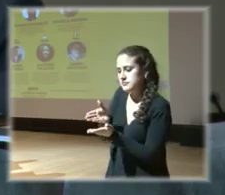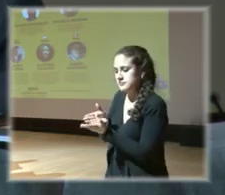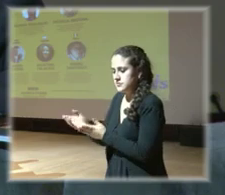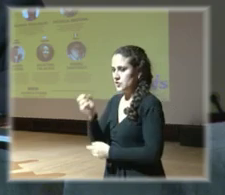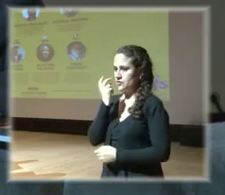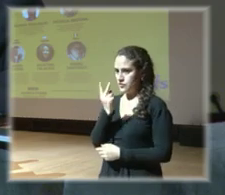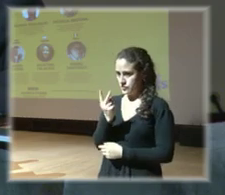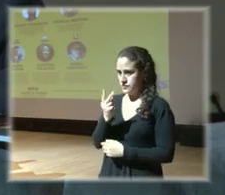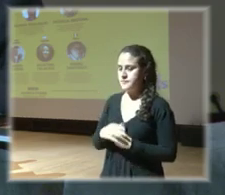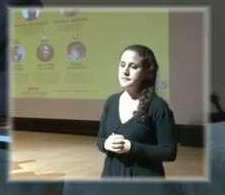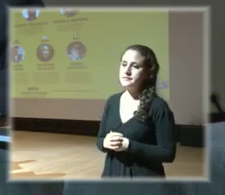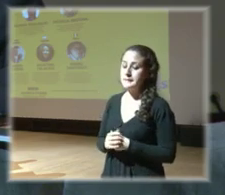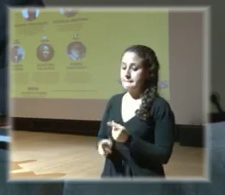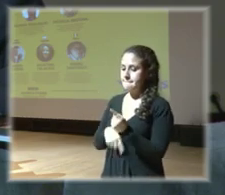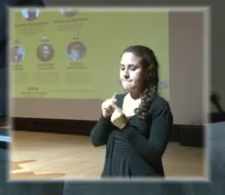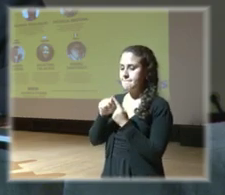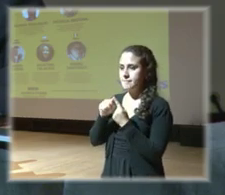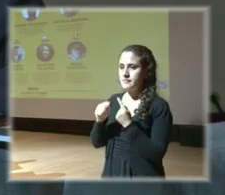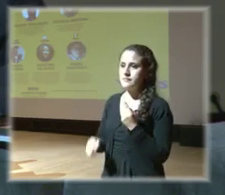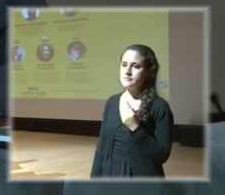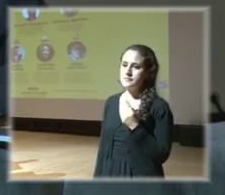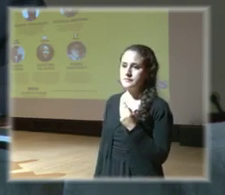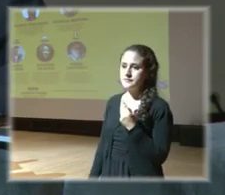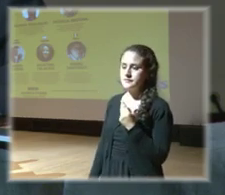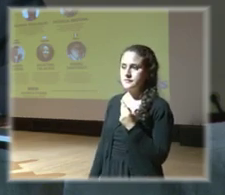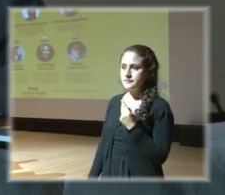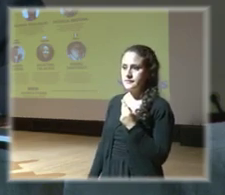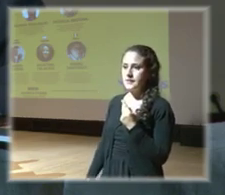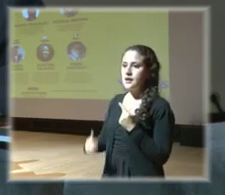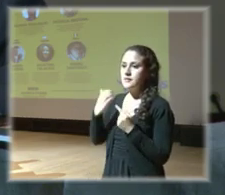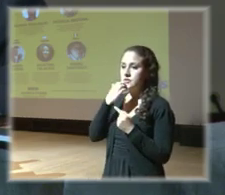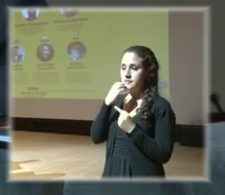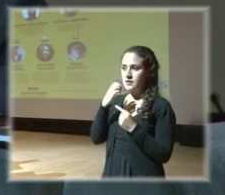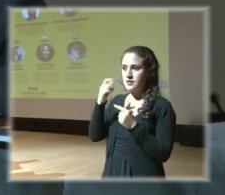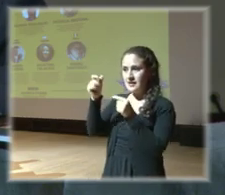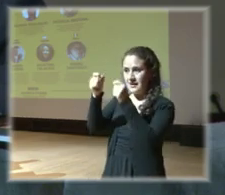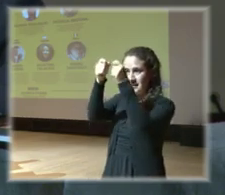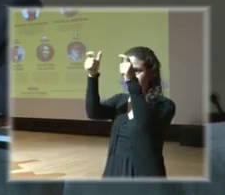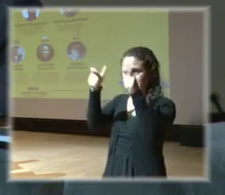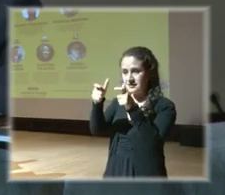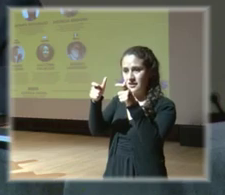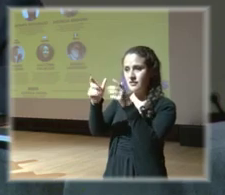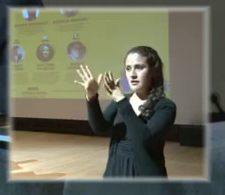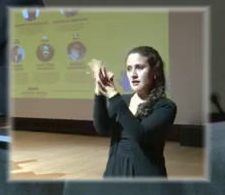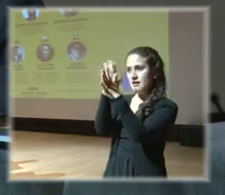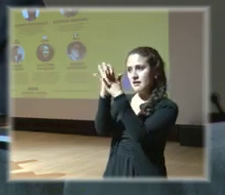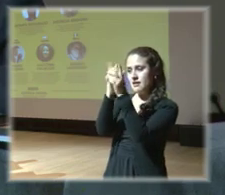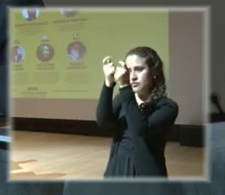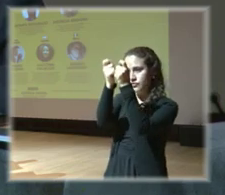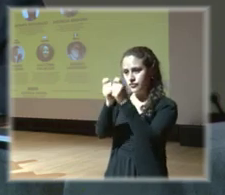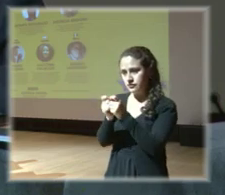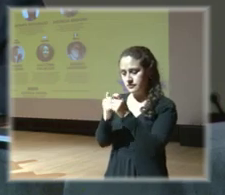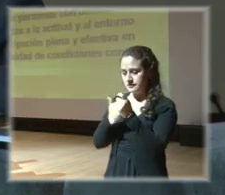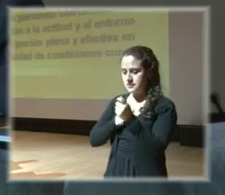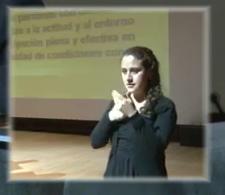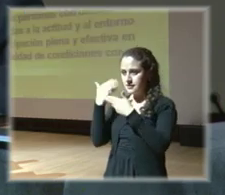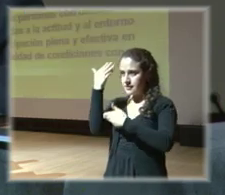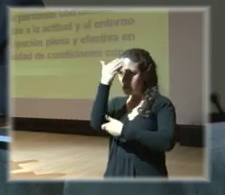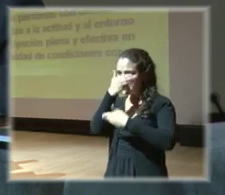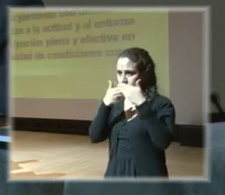categórica. Primero, al analizar los informes de los estados. Si ustedes analizan todos